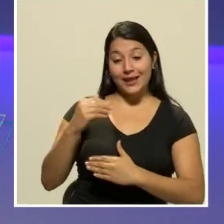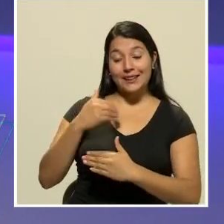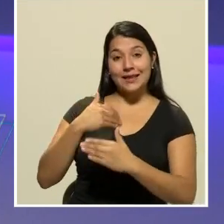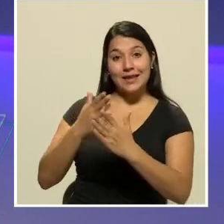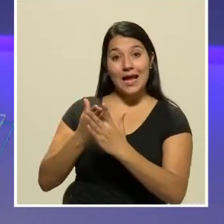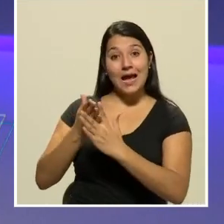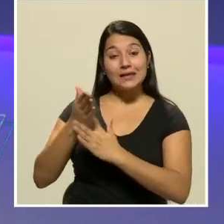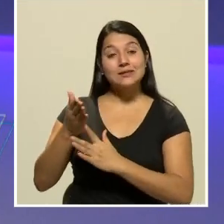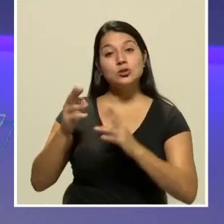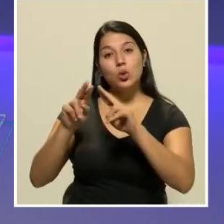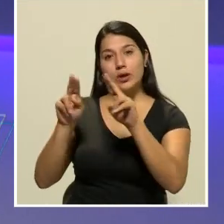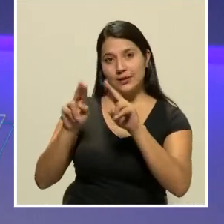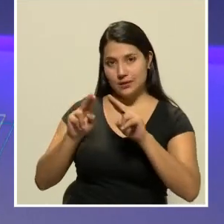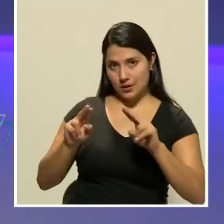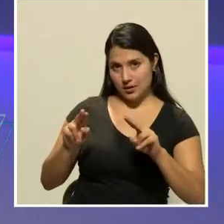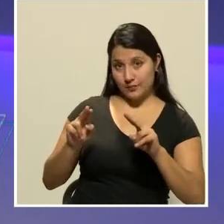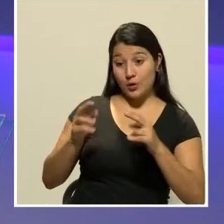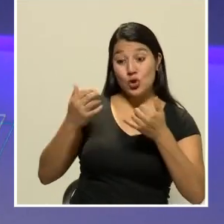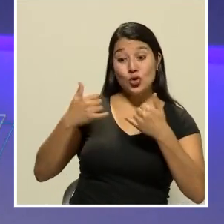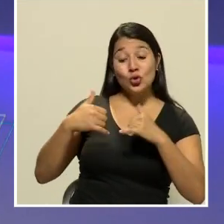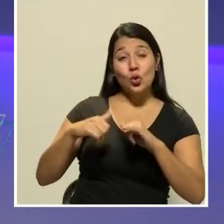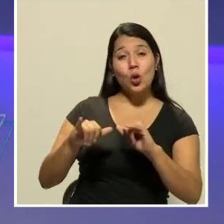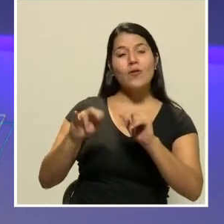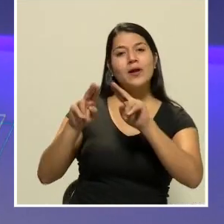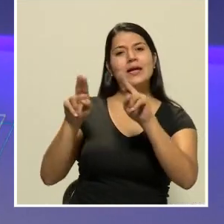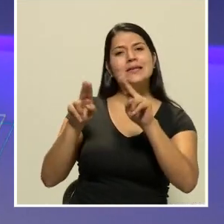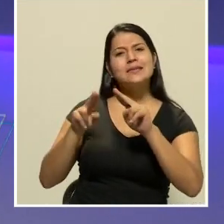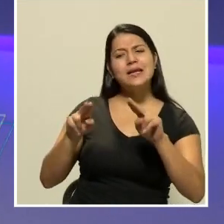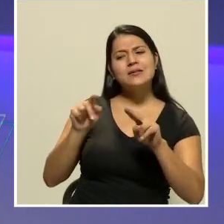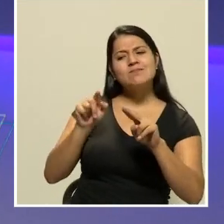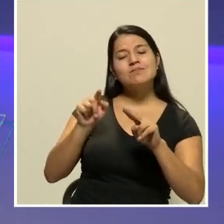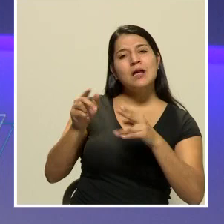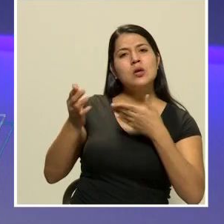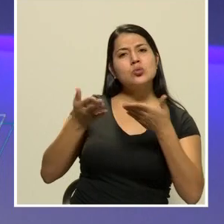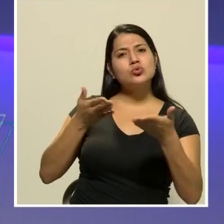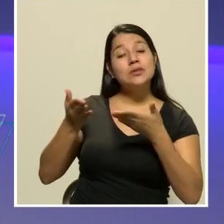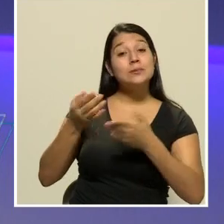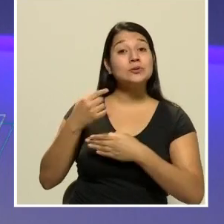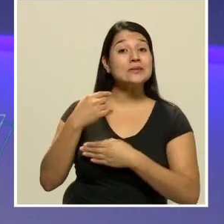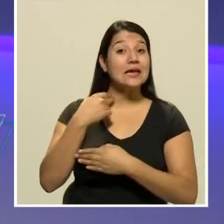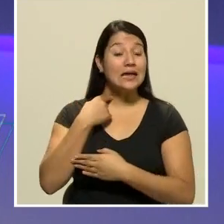Internet. Internet sigue siendo un servicio caro